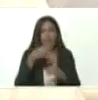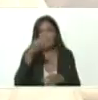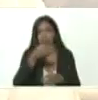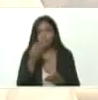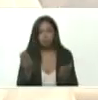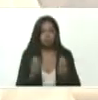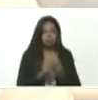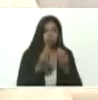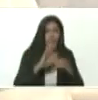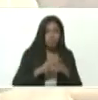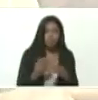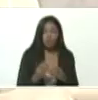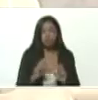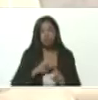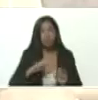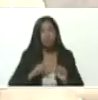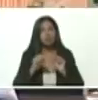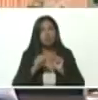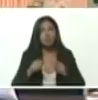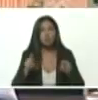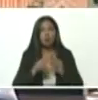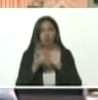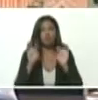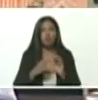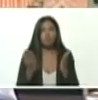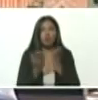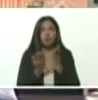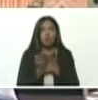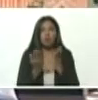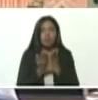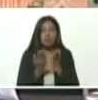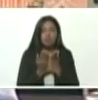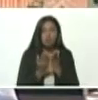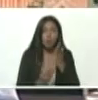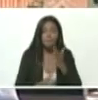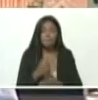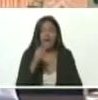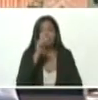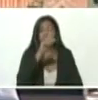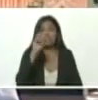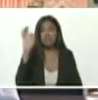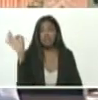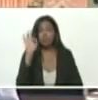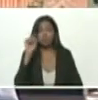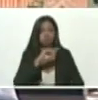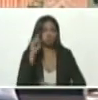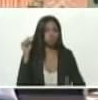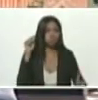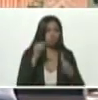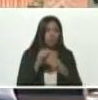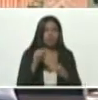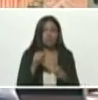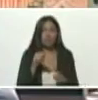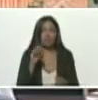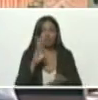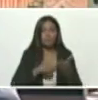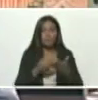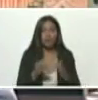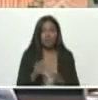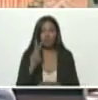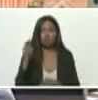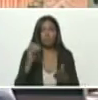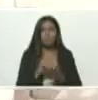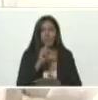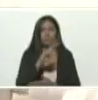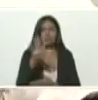se quedarán afuera. Vamos a avanzar, es una instrucción suya. Escolarización 100%, meta del Plan de la Patria 2025.